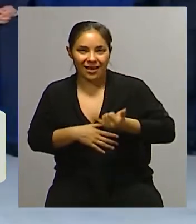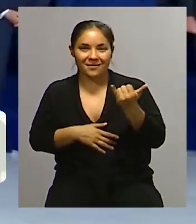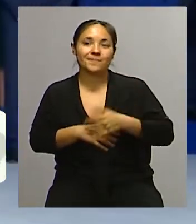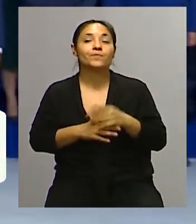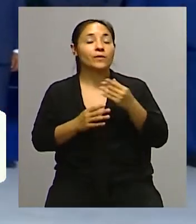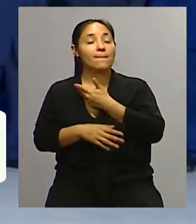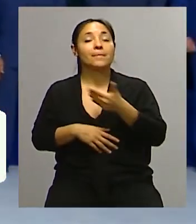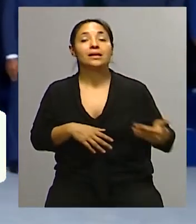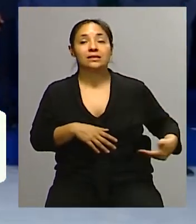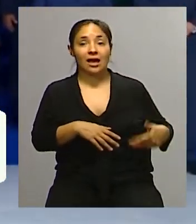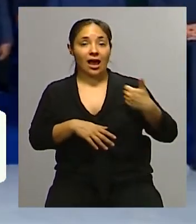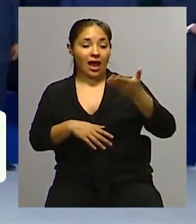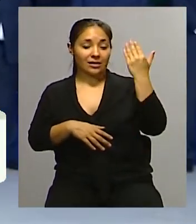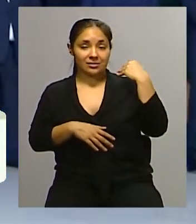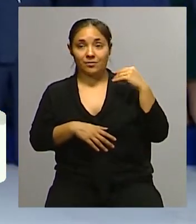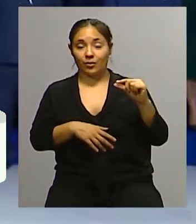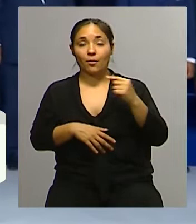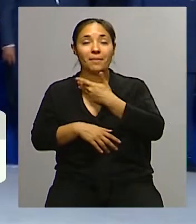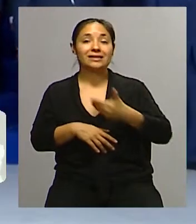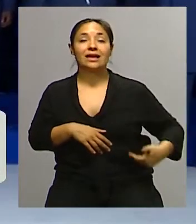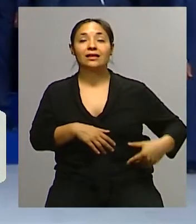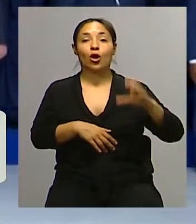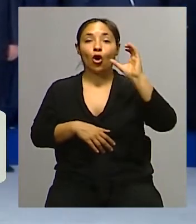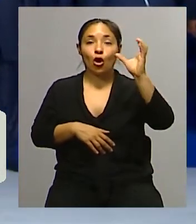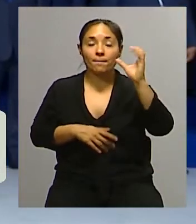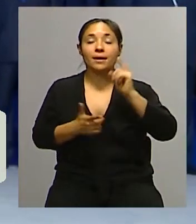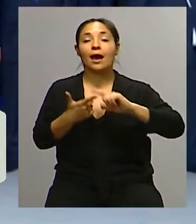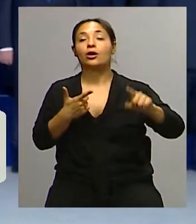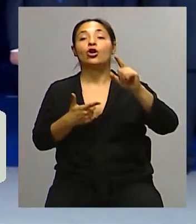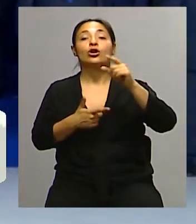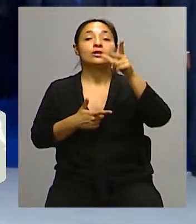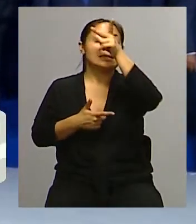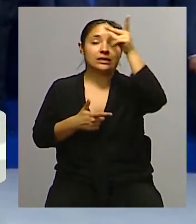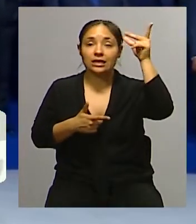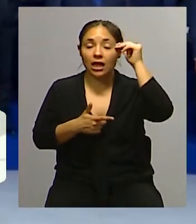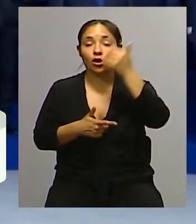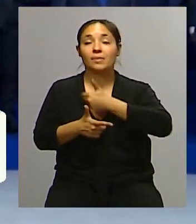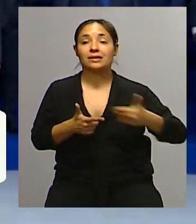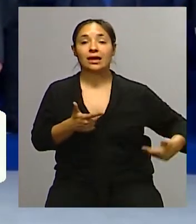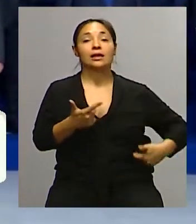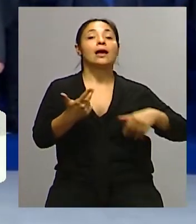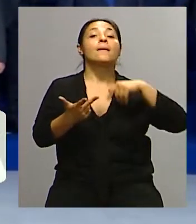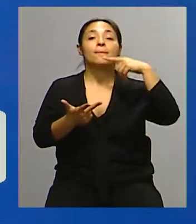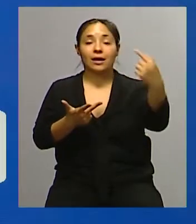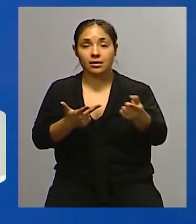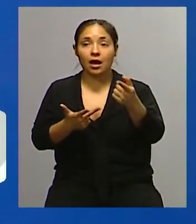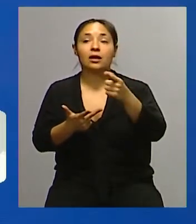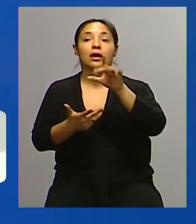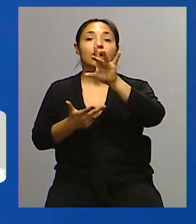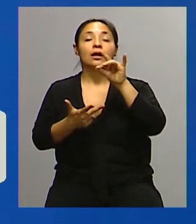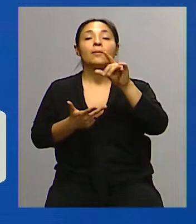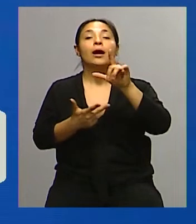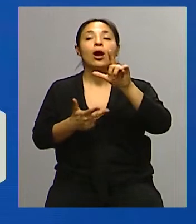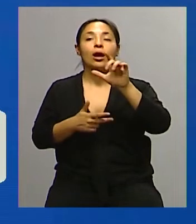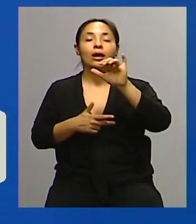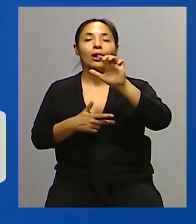electo recientemente colombiano, en el caso del presidente chileno, y mañana la presencia del presidente electo Lula de